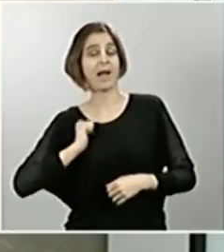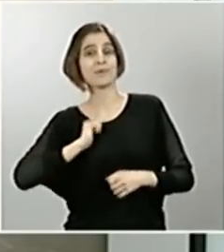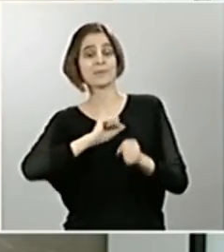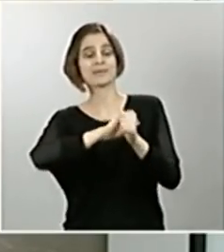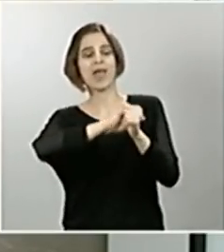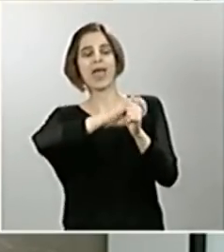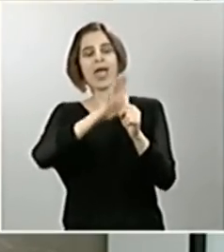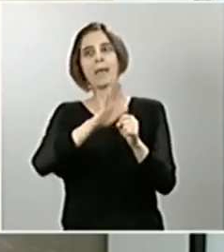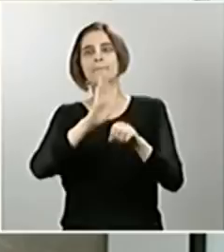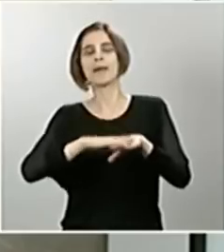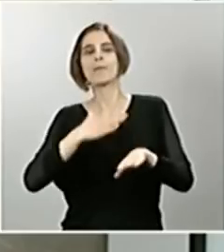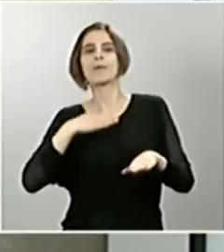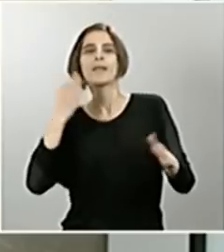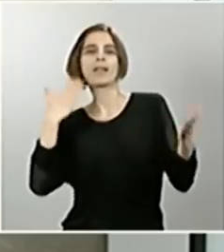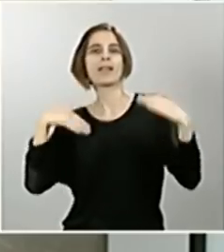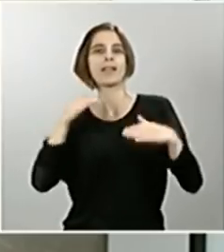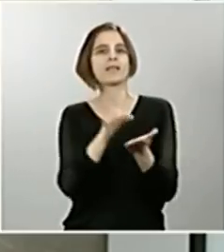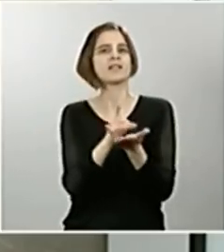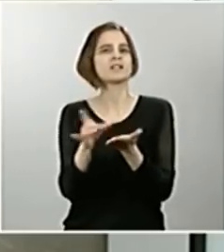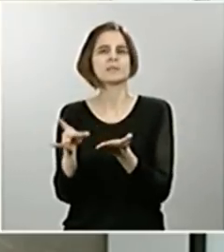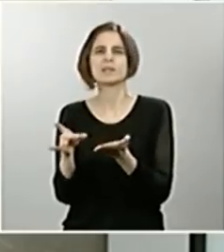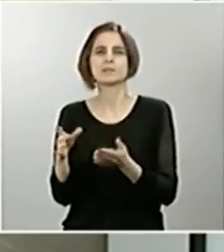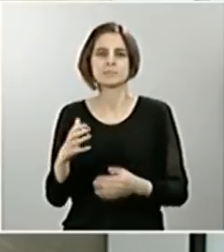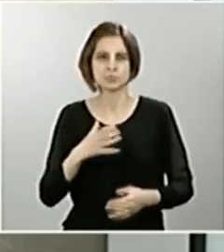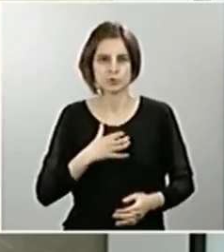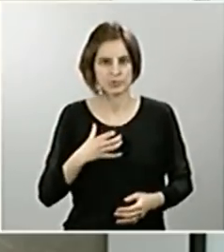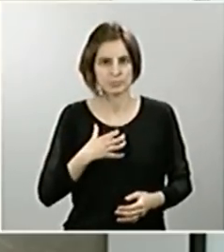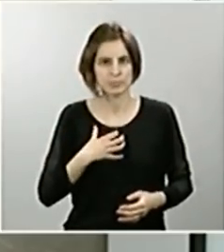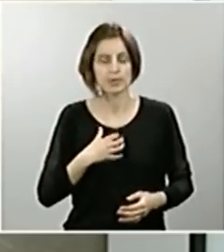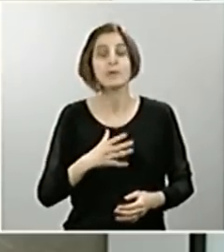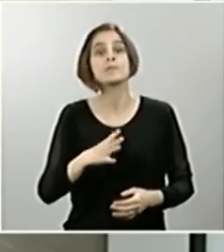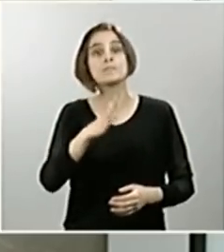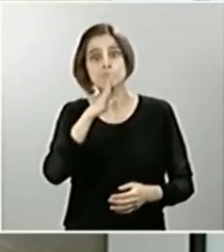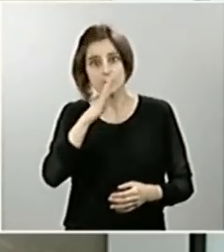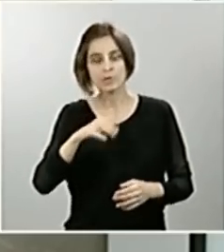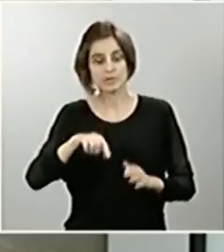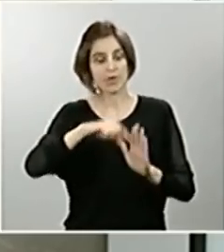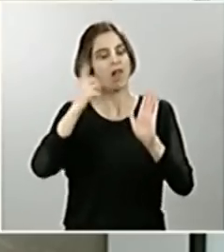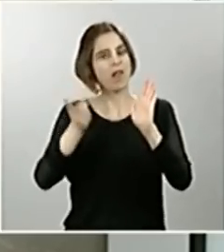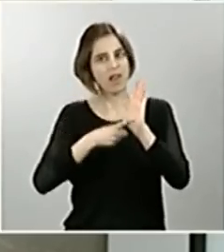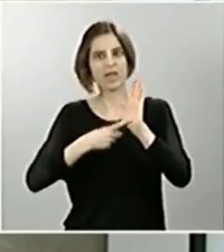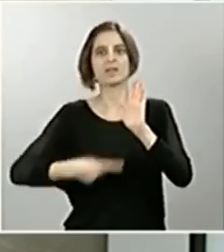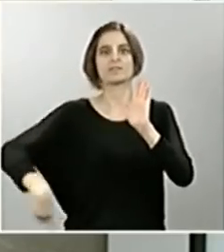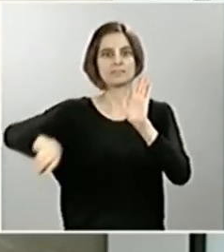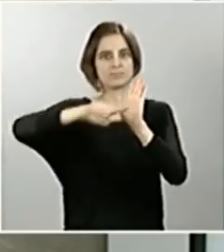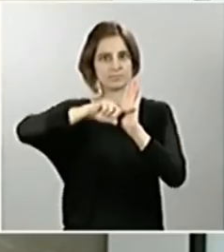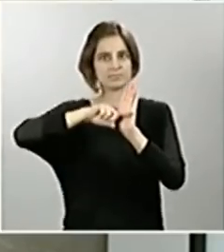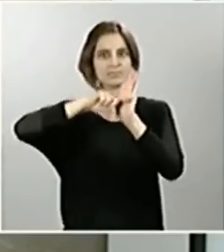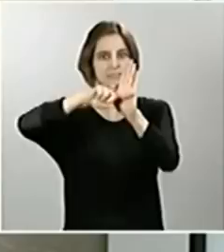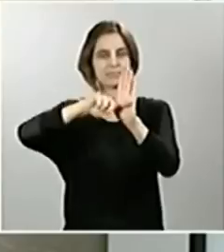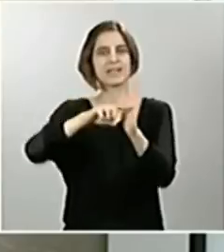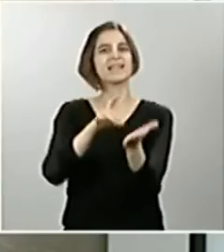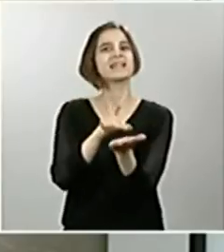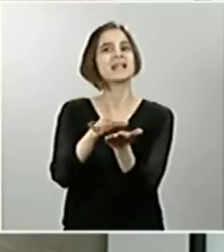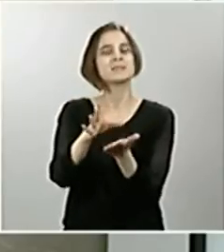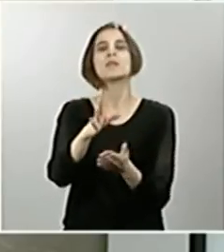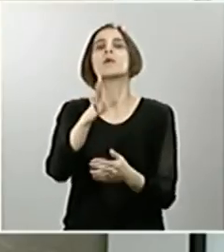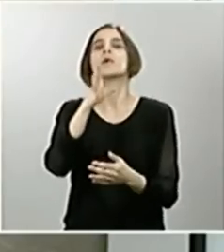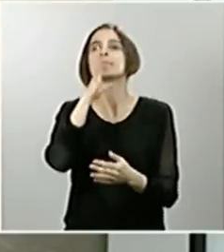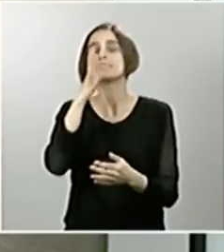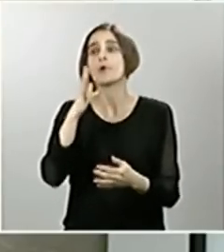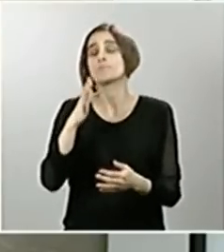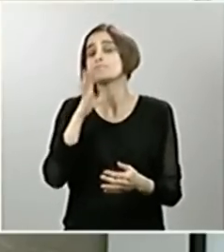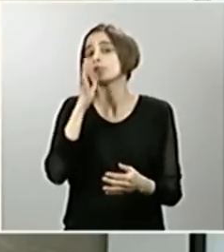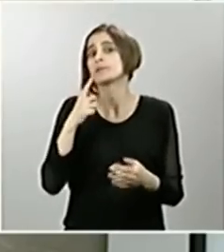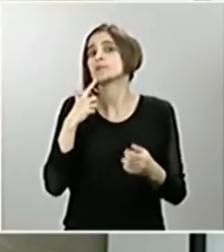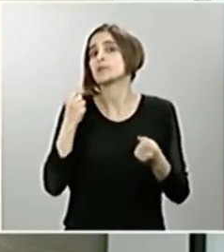sentido, abordamos legislativamente a imposibilidade de propiciar despidos por causas de forza maior, técnicas